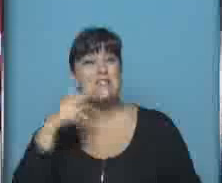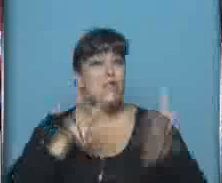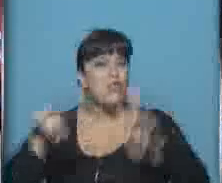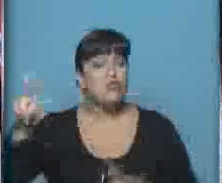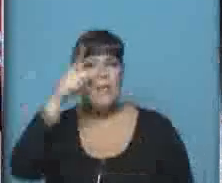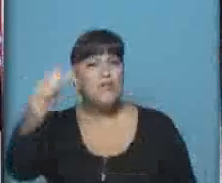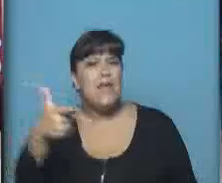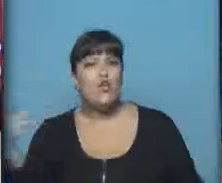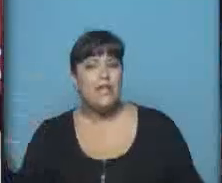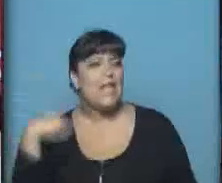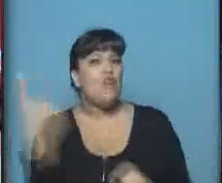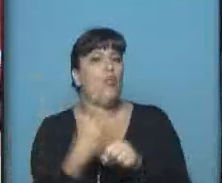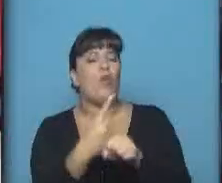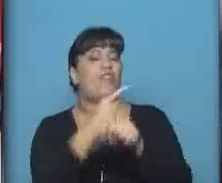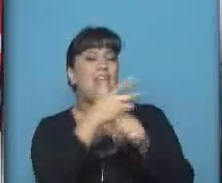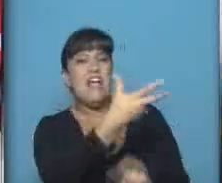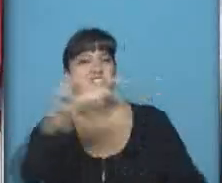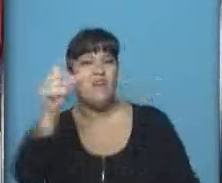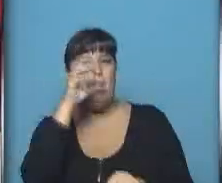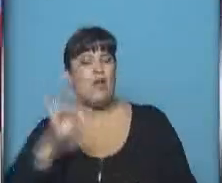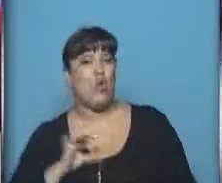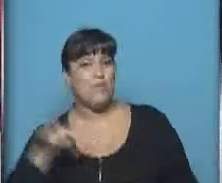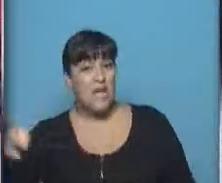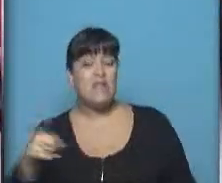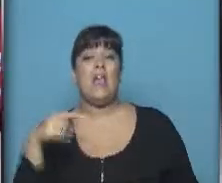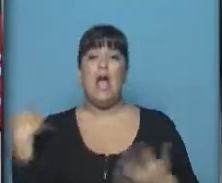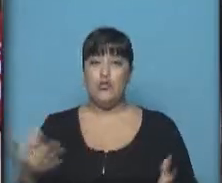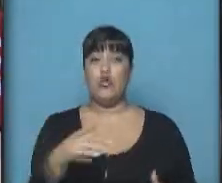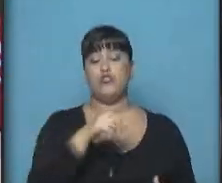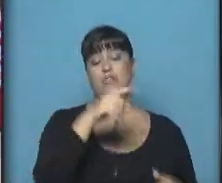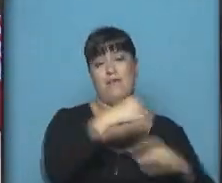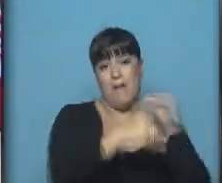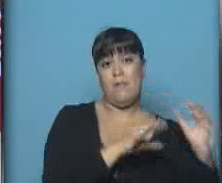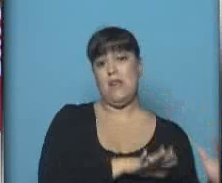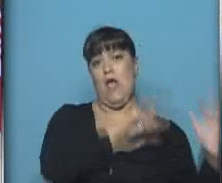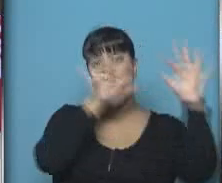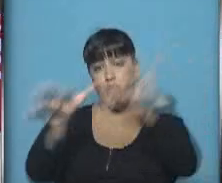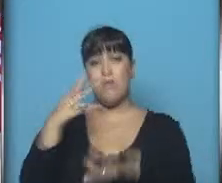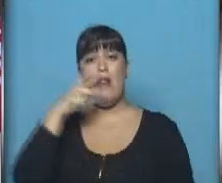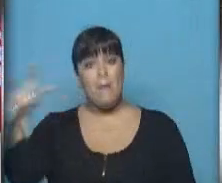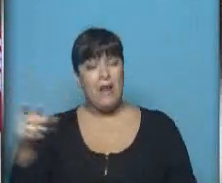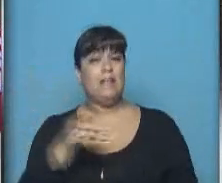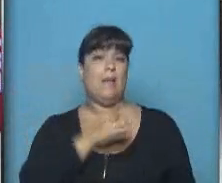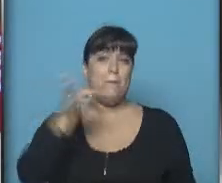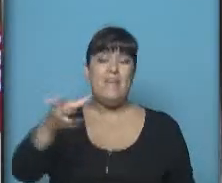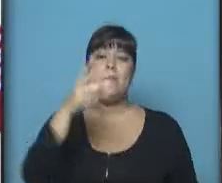y no podían retenerlo. Nos acercó la familia, nos acercamos hacia el lugar, pudimos exigir unas